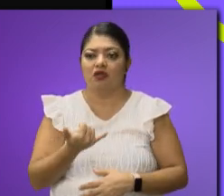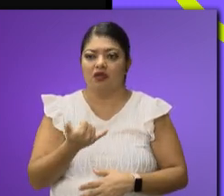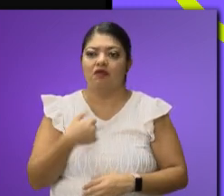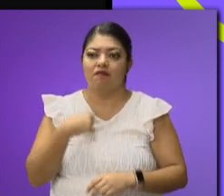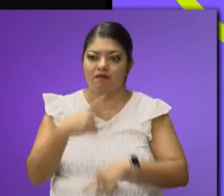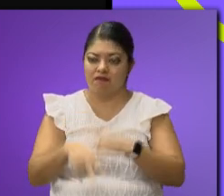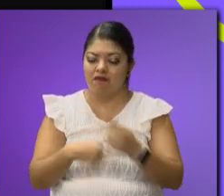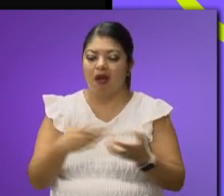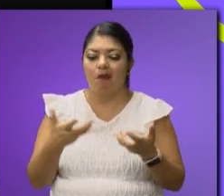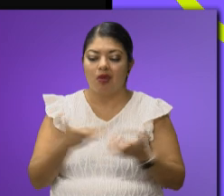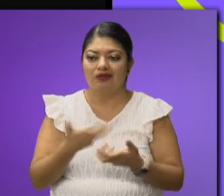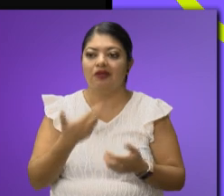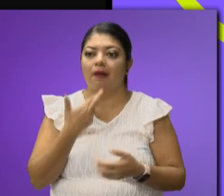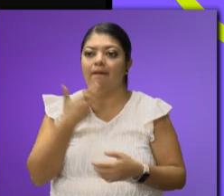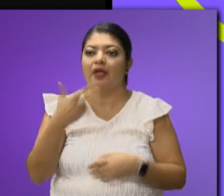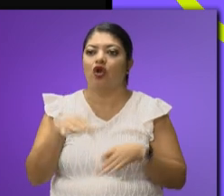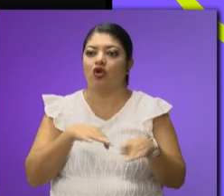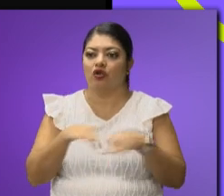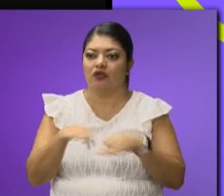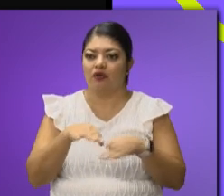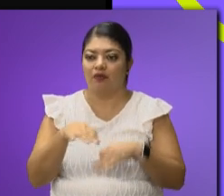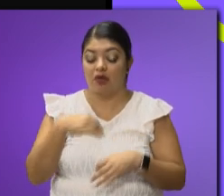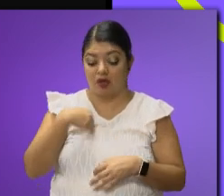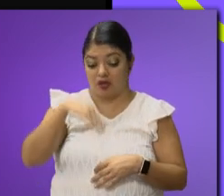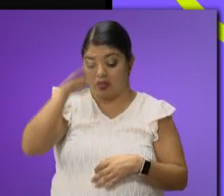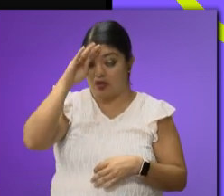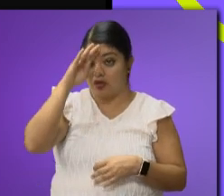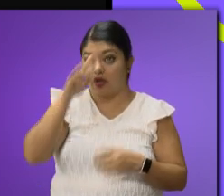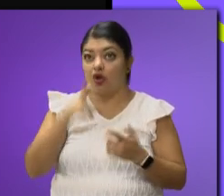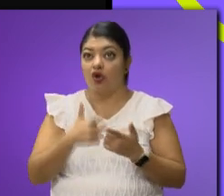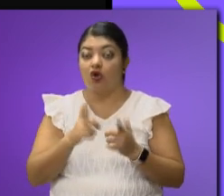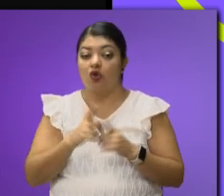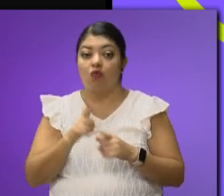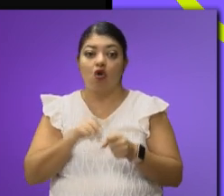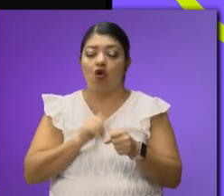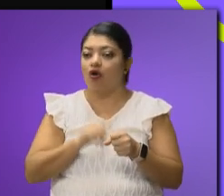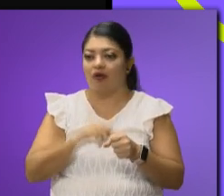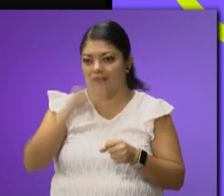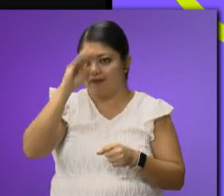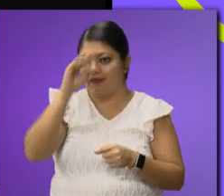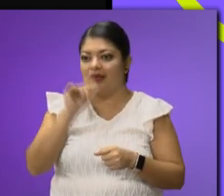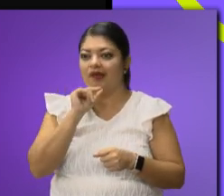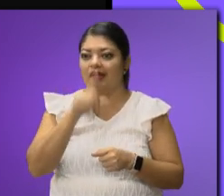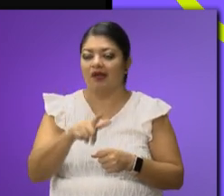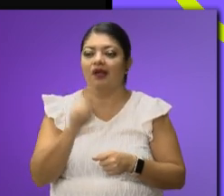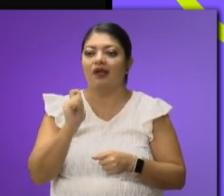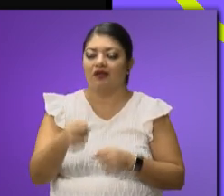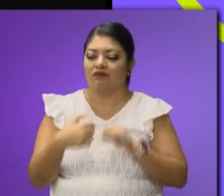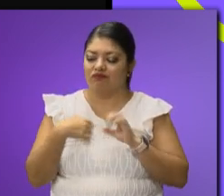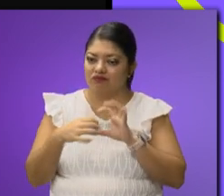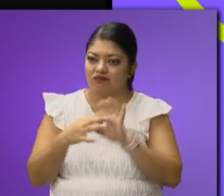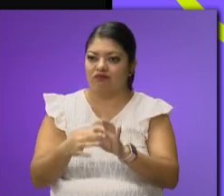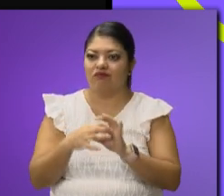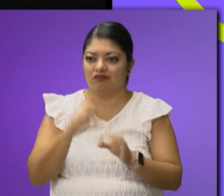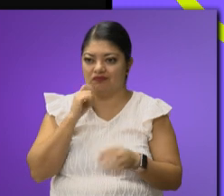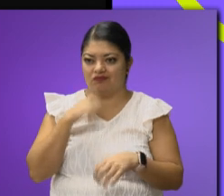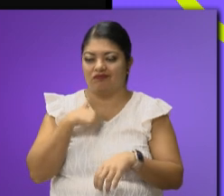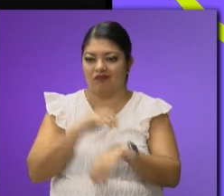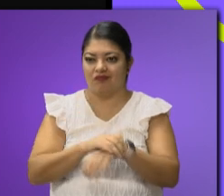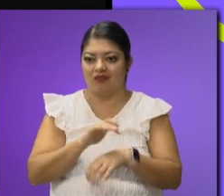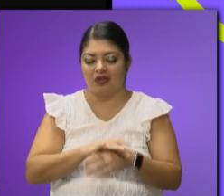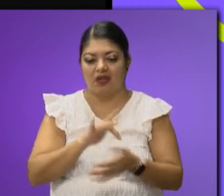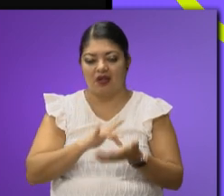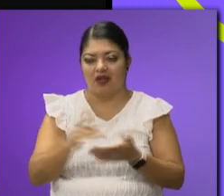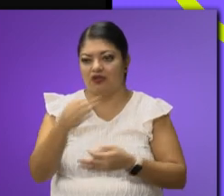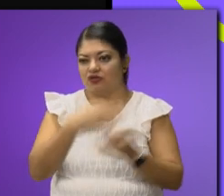a hacer el mejor trabajo, no pensando en los colores, sino pensando en Jalisco, y en mí tienen una aliada, además de una amiga. Gracias por